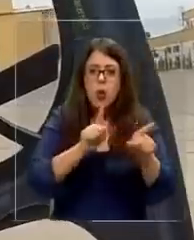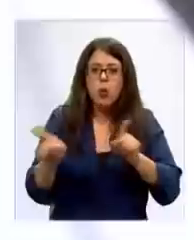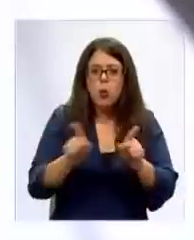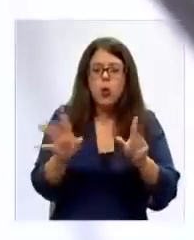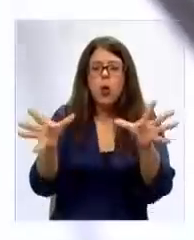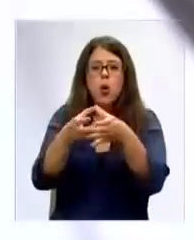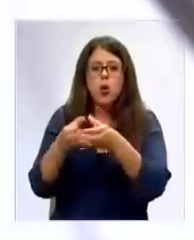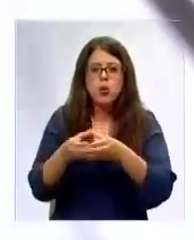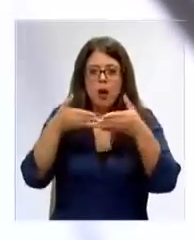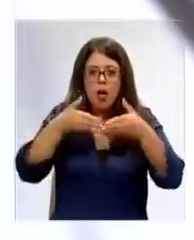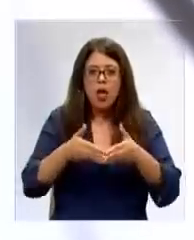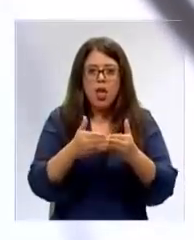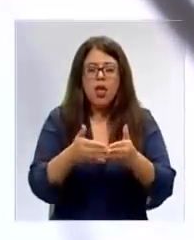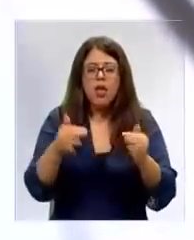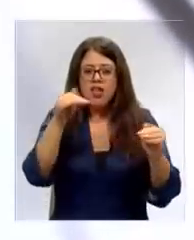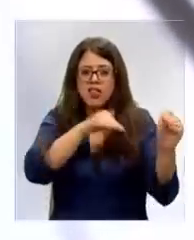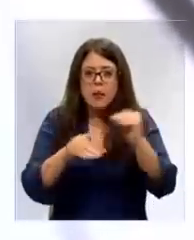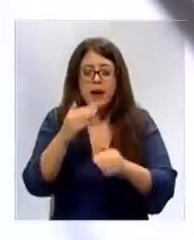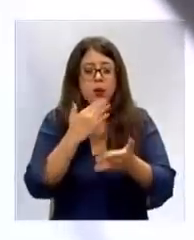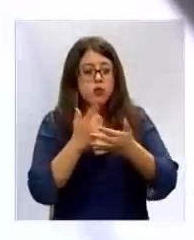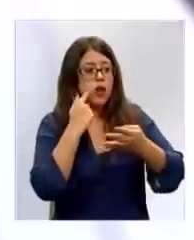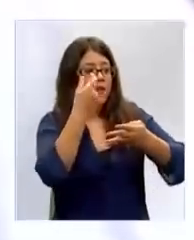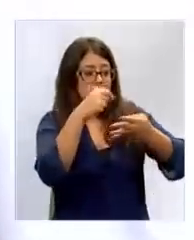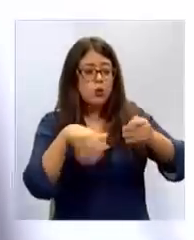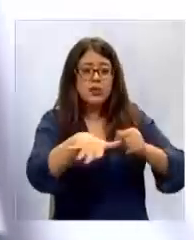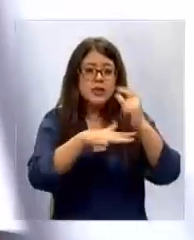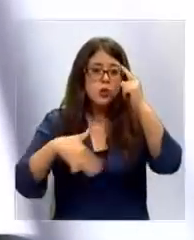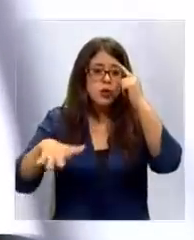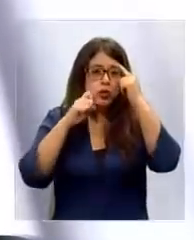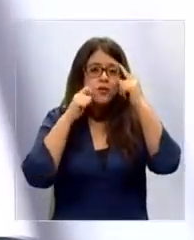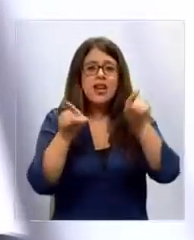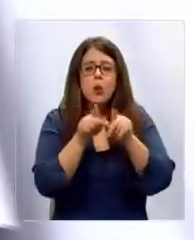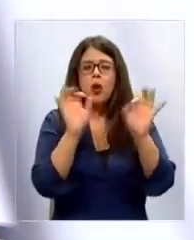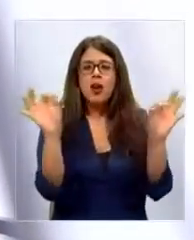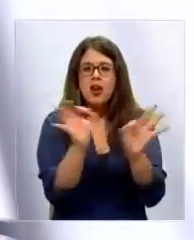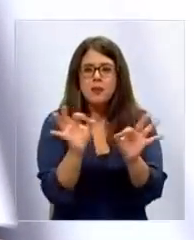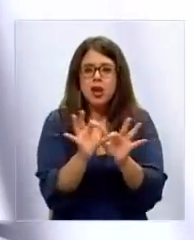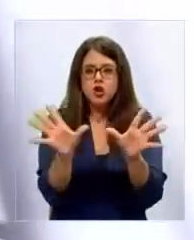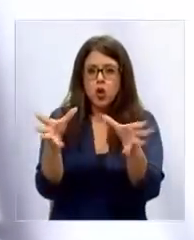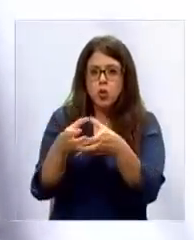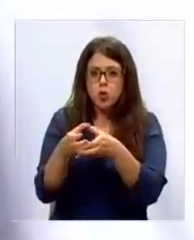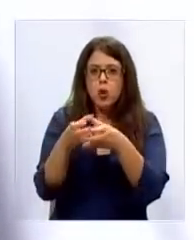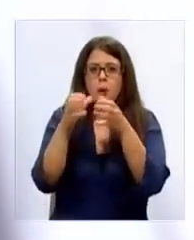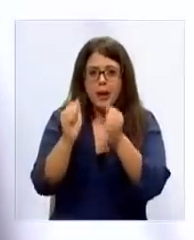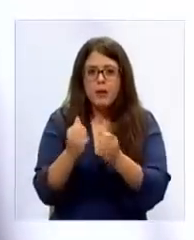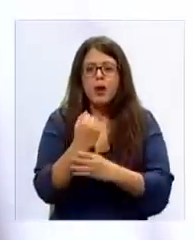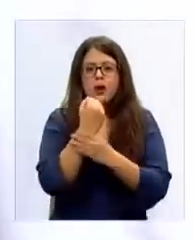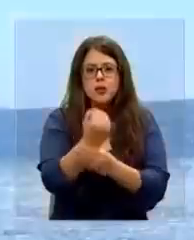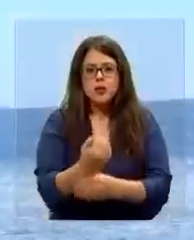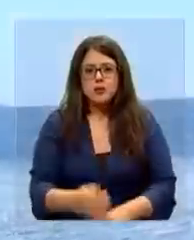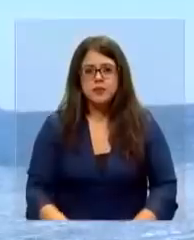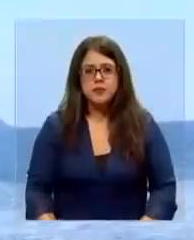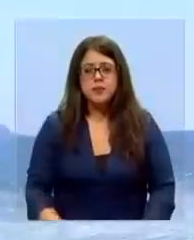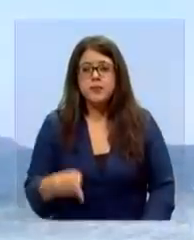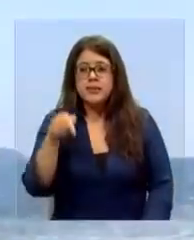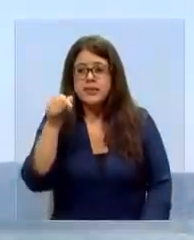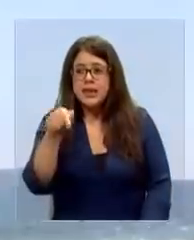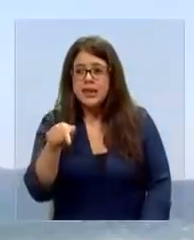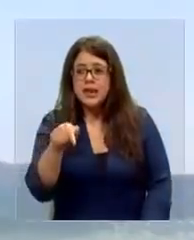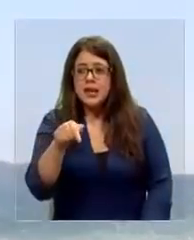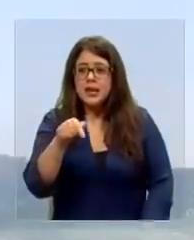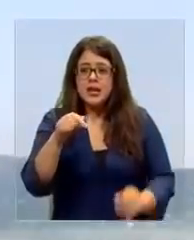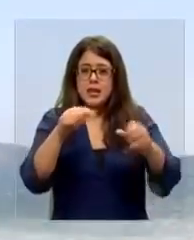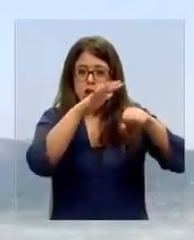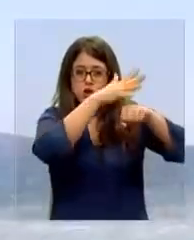marítimos. Y una vez evaluada la situación, se da la instrucción a la dotación completa para poder hacer este rescate. Ahí es donde hacemos una aproximación